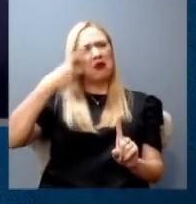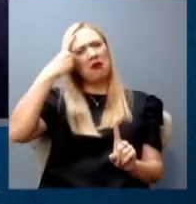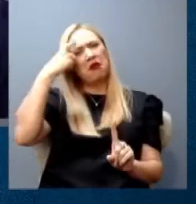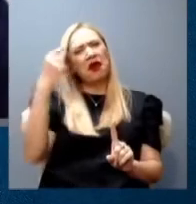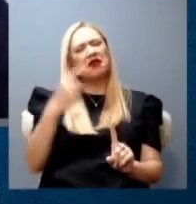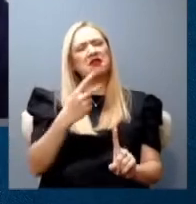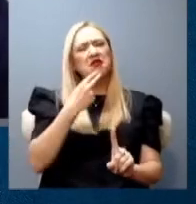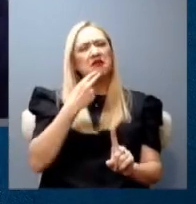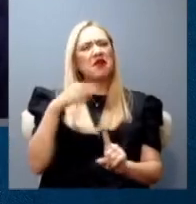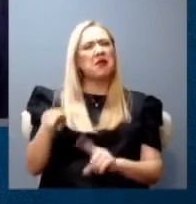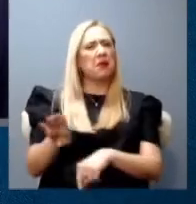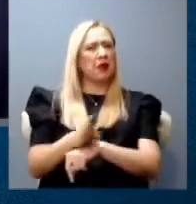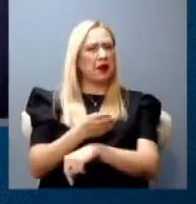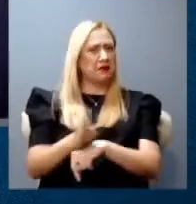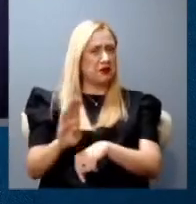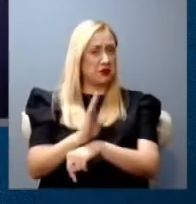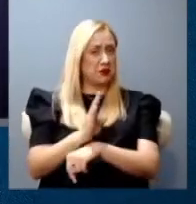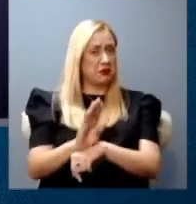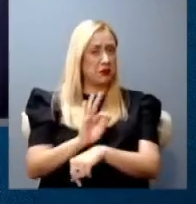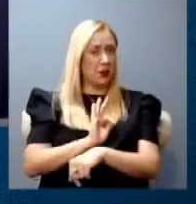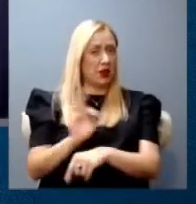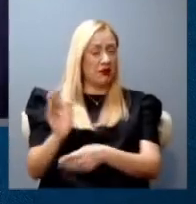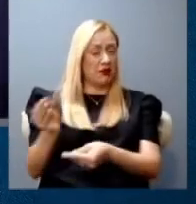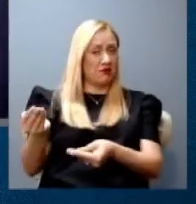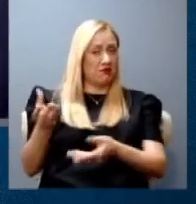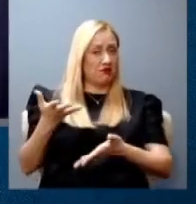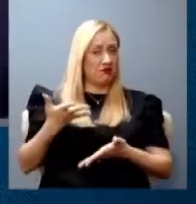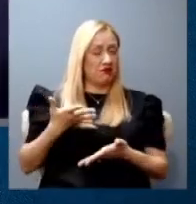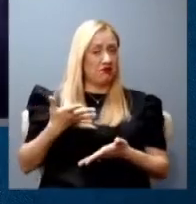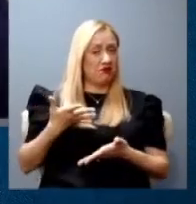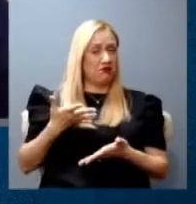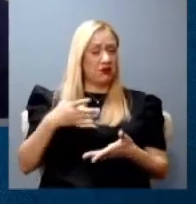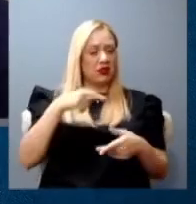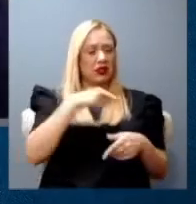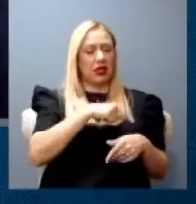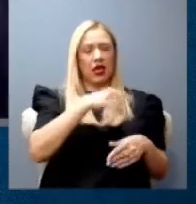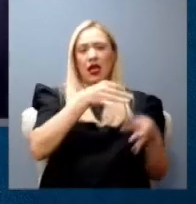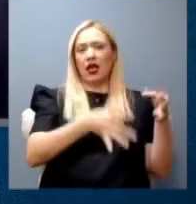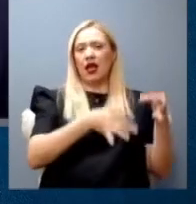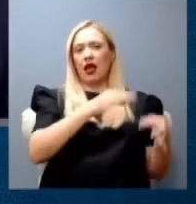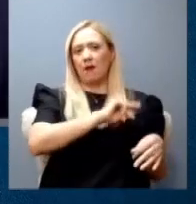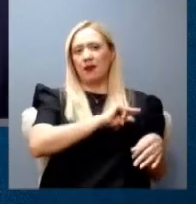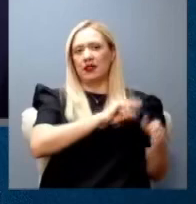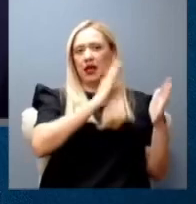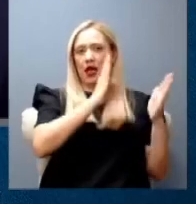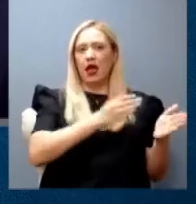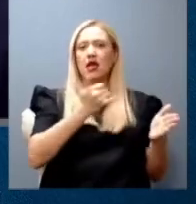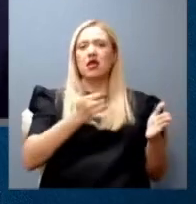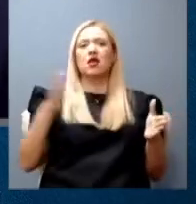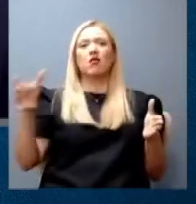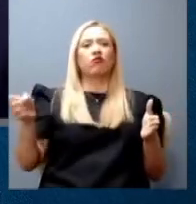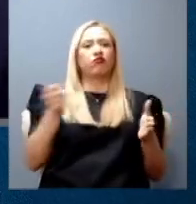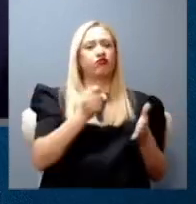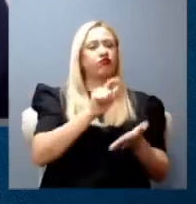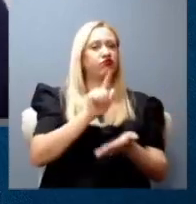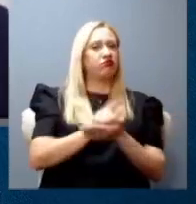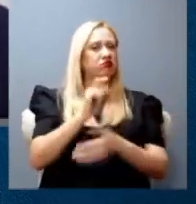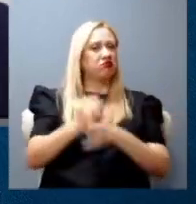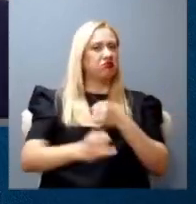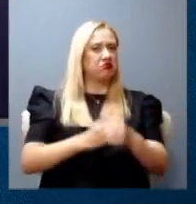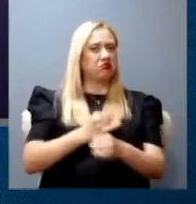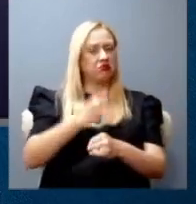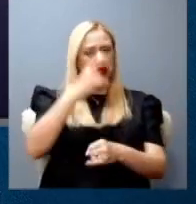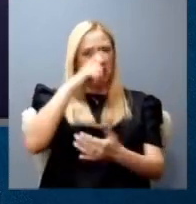qué beneficios podemos obtener de pensar la justicia transicional con el derecho internacional de los derechos humanos? Claro,